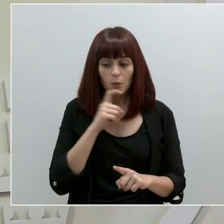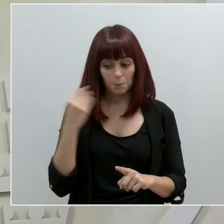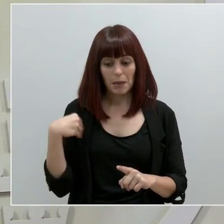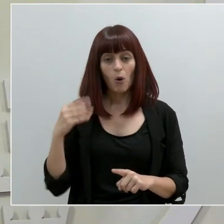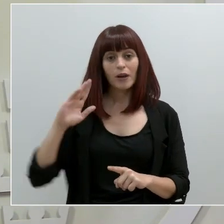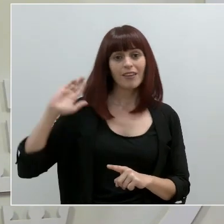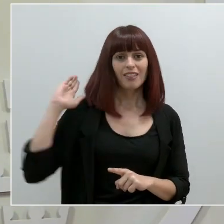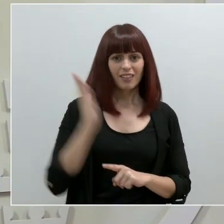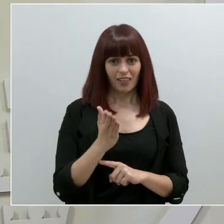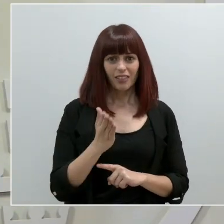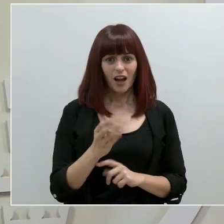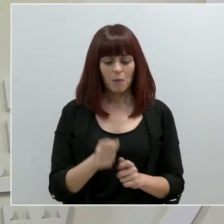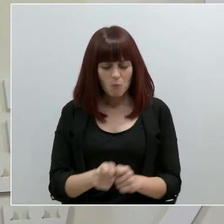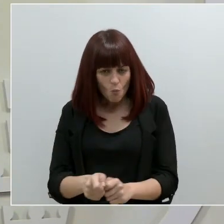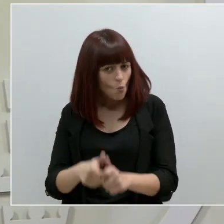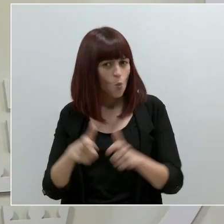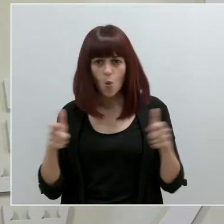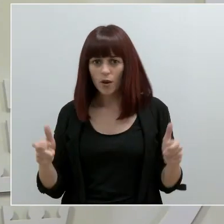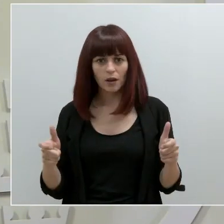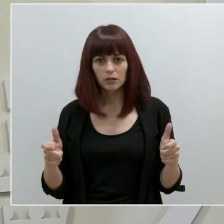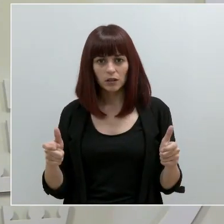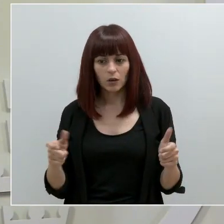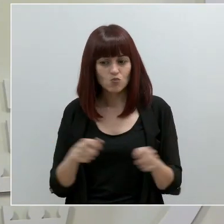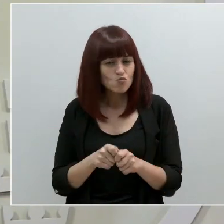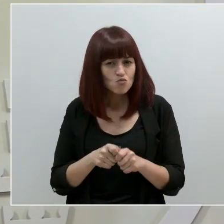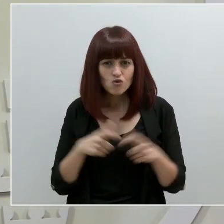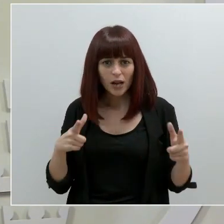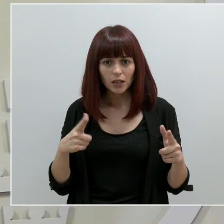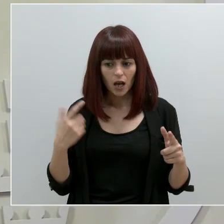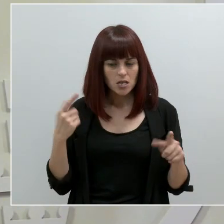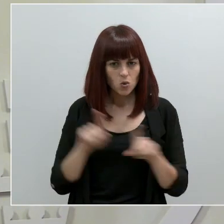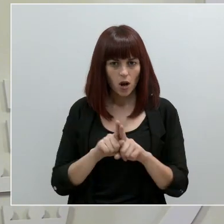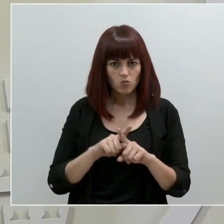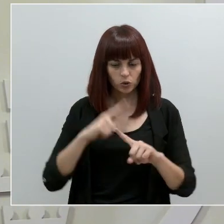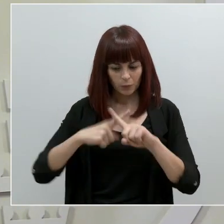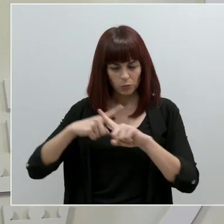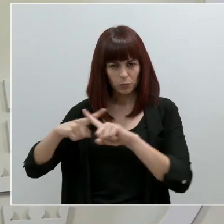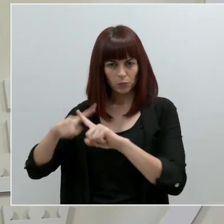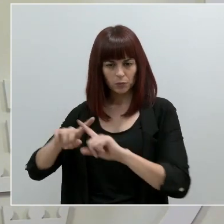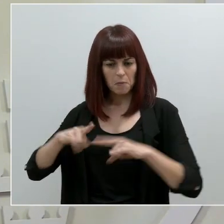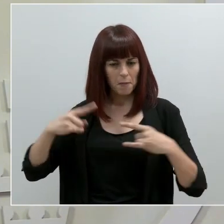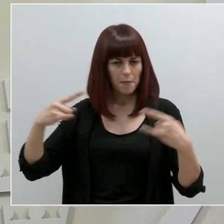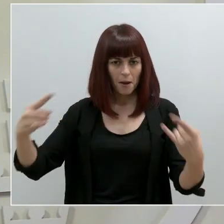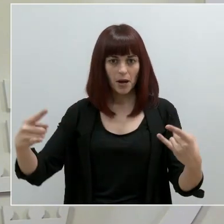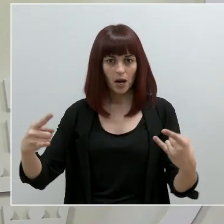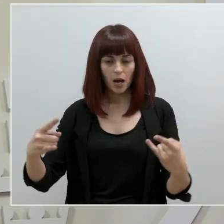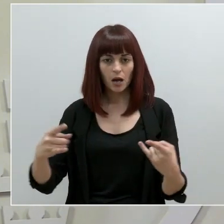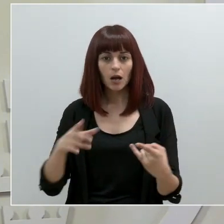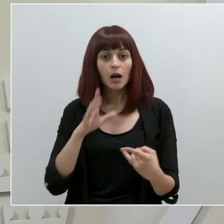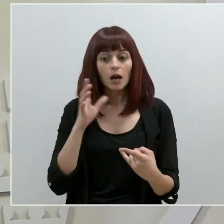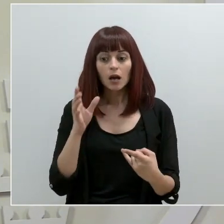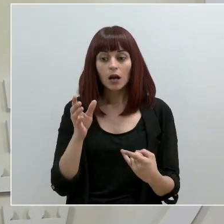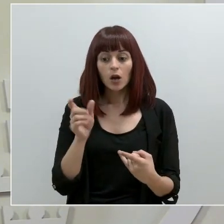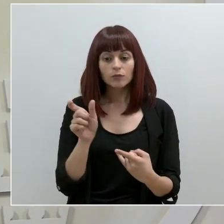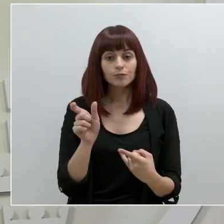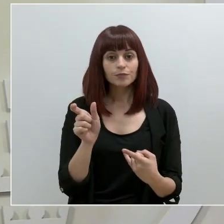de incidencia sea muy alta, que haya sido muy alta y que se multiplicara en esas 2 semanas de una forma inusitada en cifras que